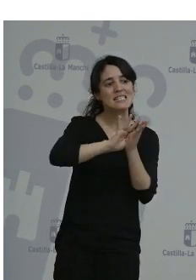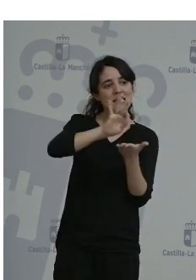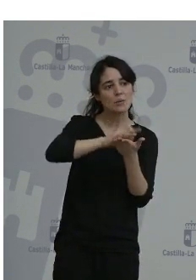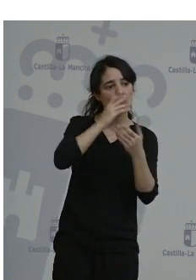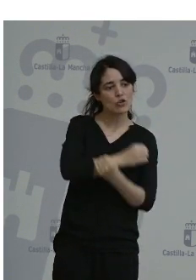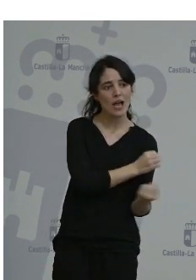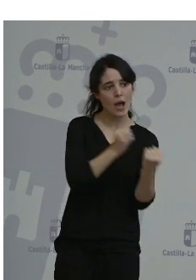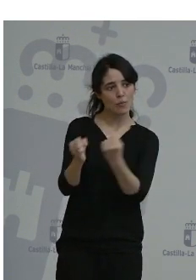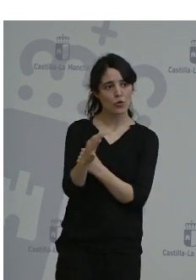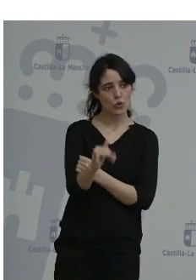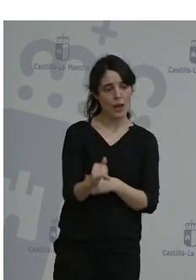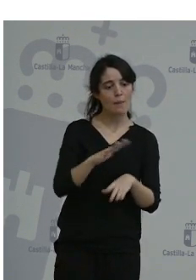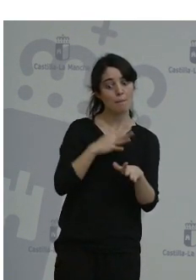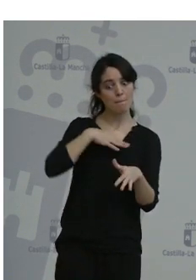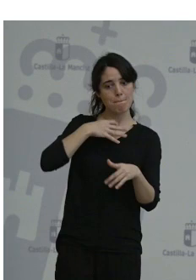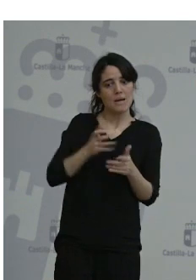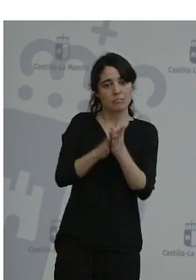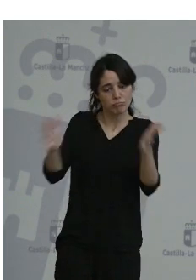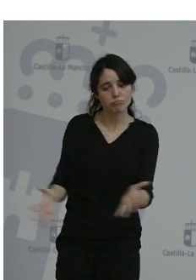trabajadores con discapacidad intelectual.